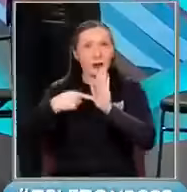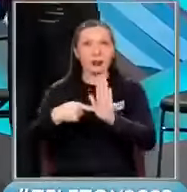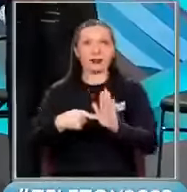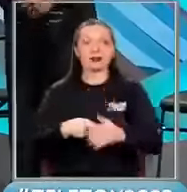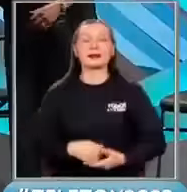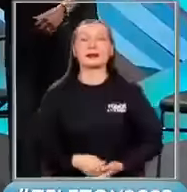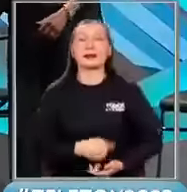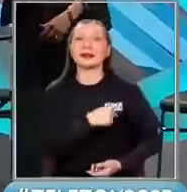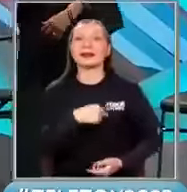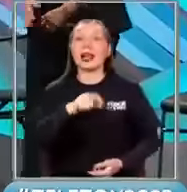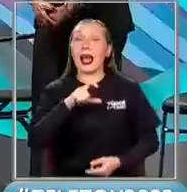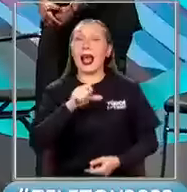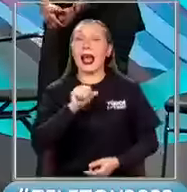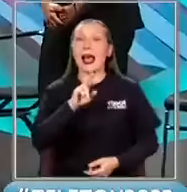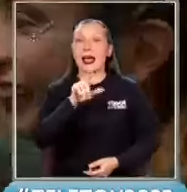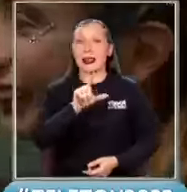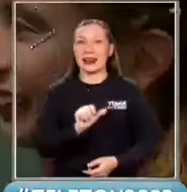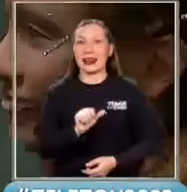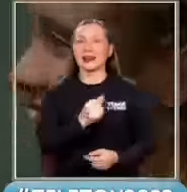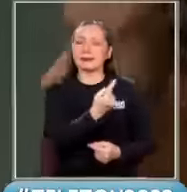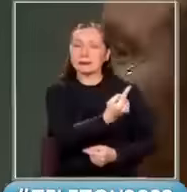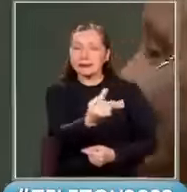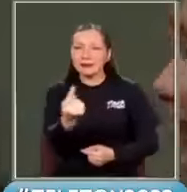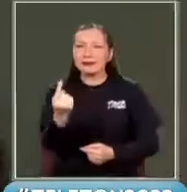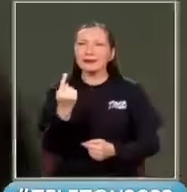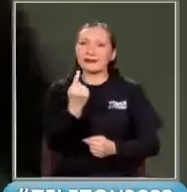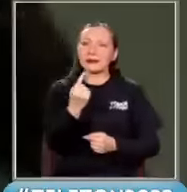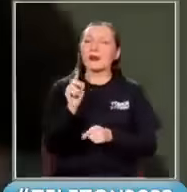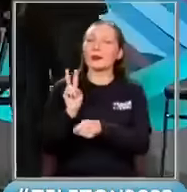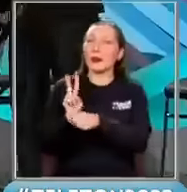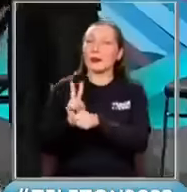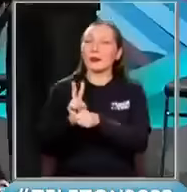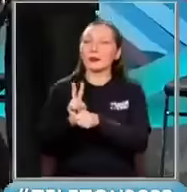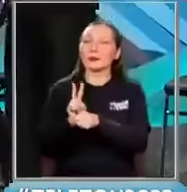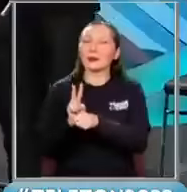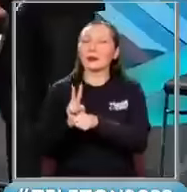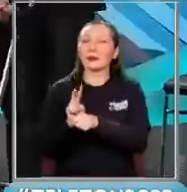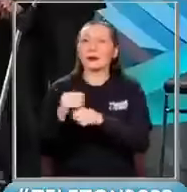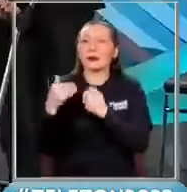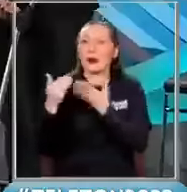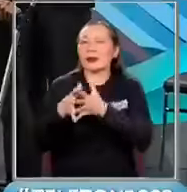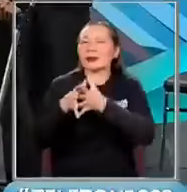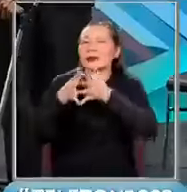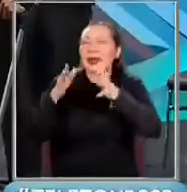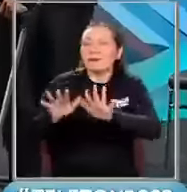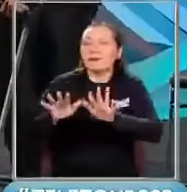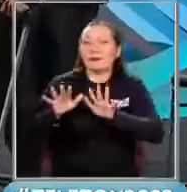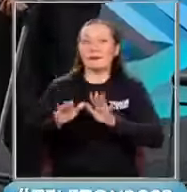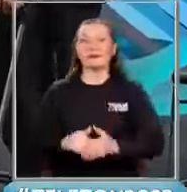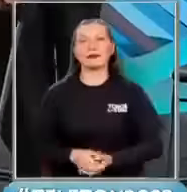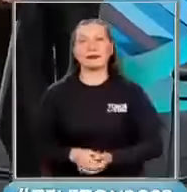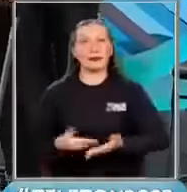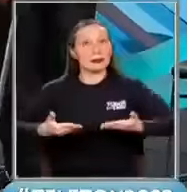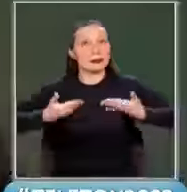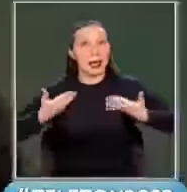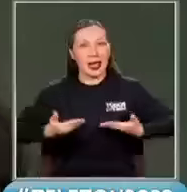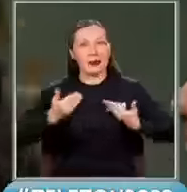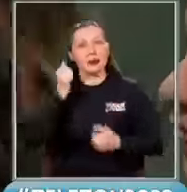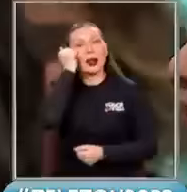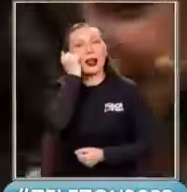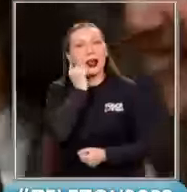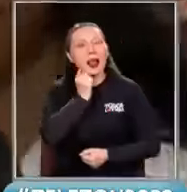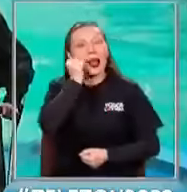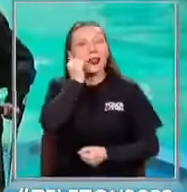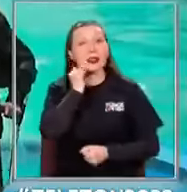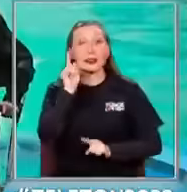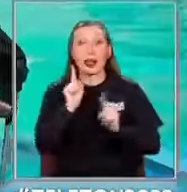Carla. Carla, Carlita, venga. Acérquese a su profe maravilloso que le ha dado tanto. Con entusiasmo, con cariño.